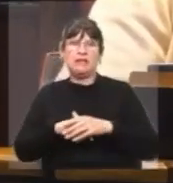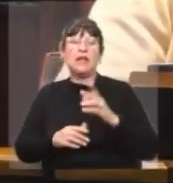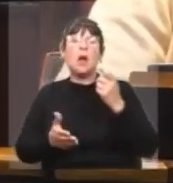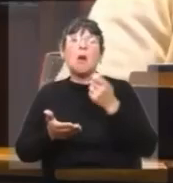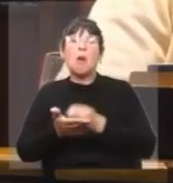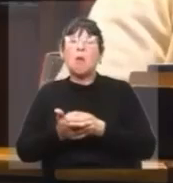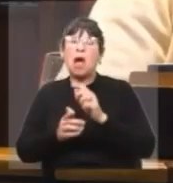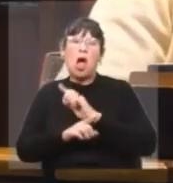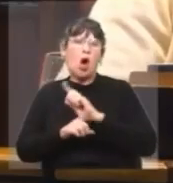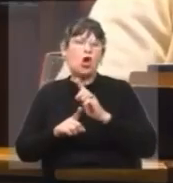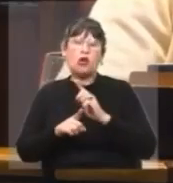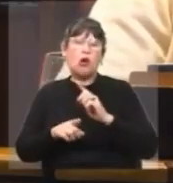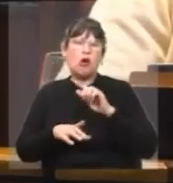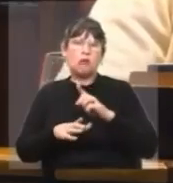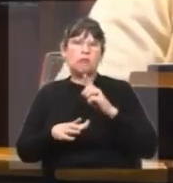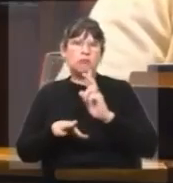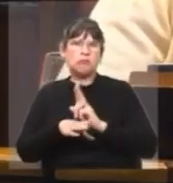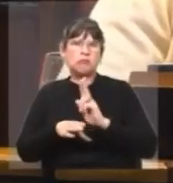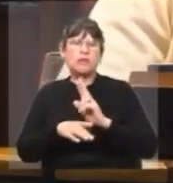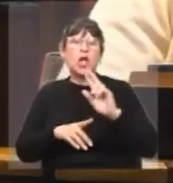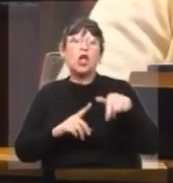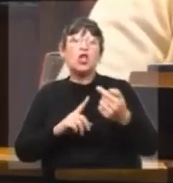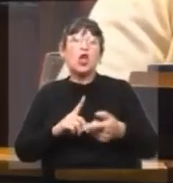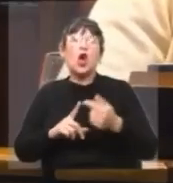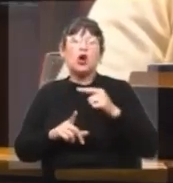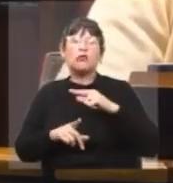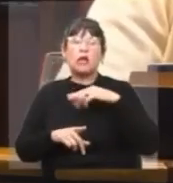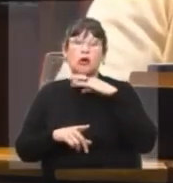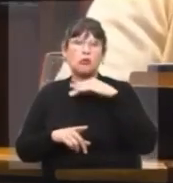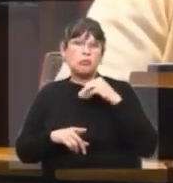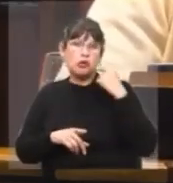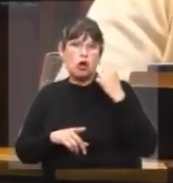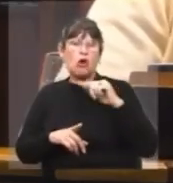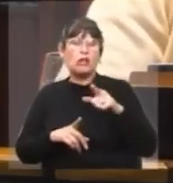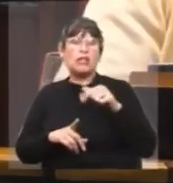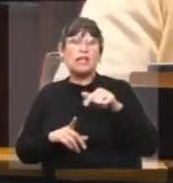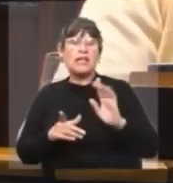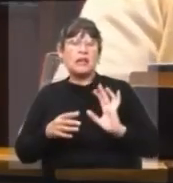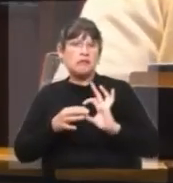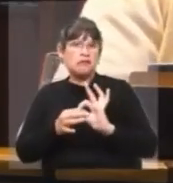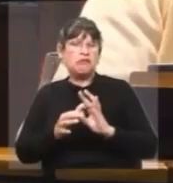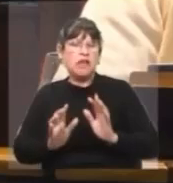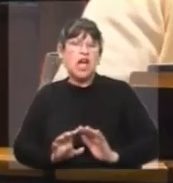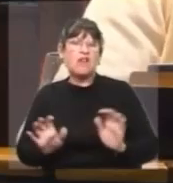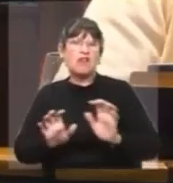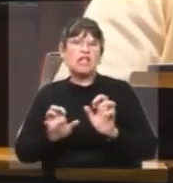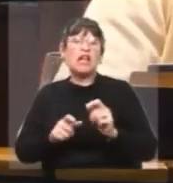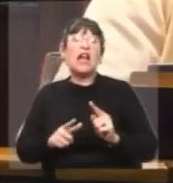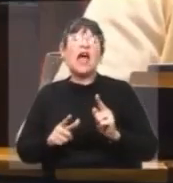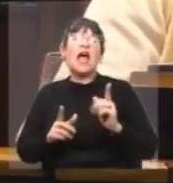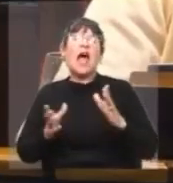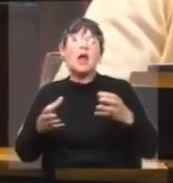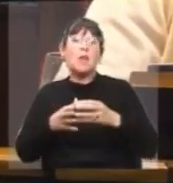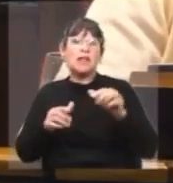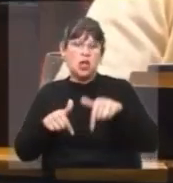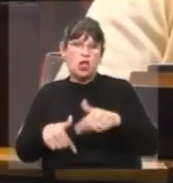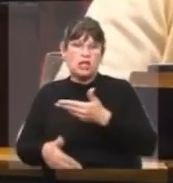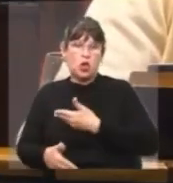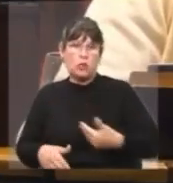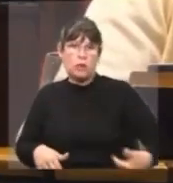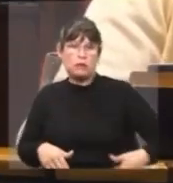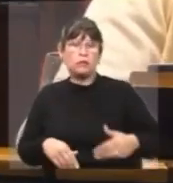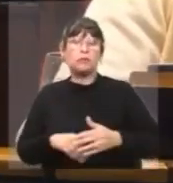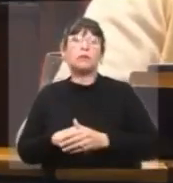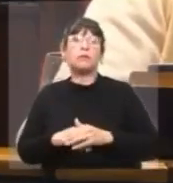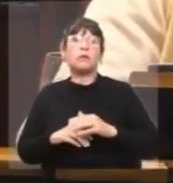irregulares y otras prácticas corruptas que beneficiaron a funcionarios vinculados al partido de gobierno